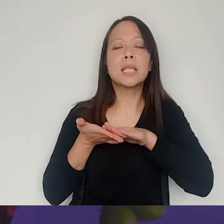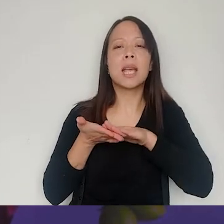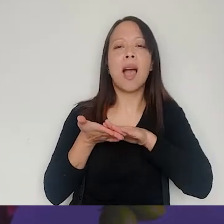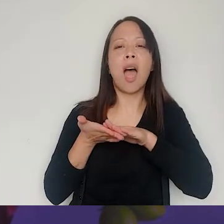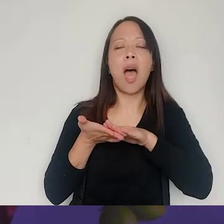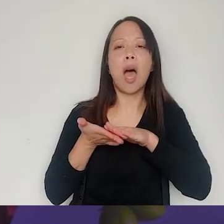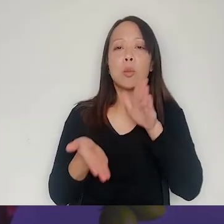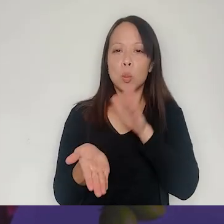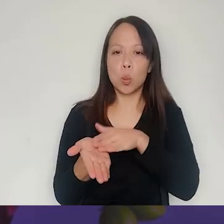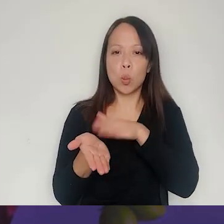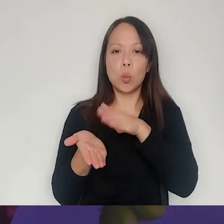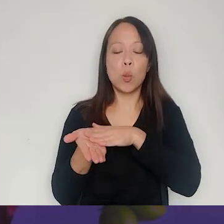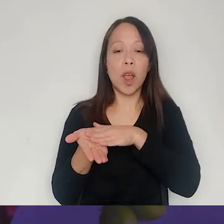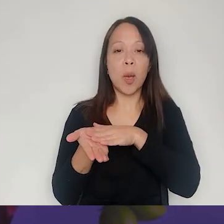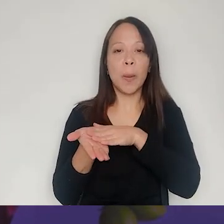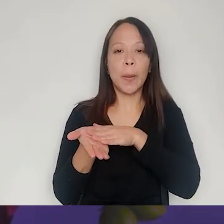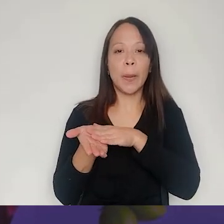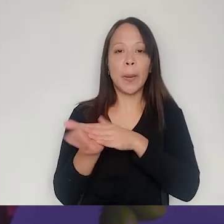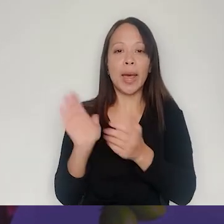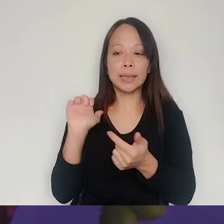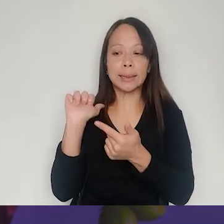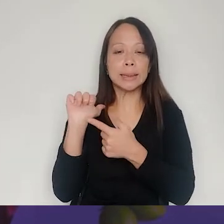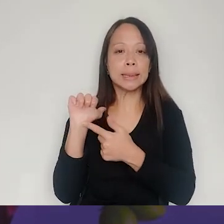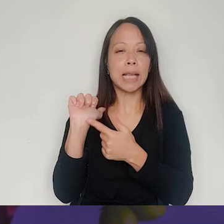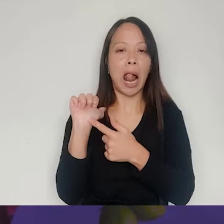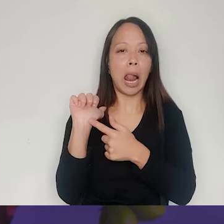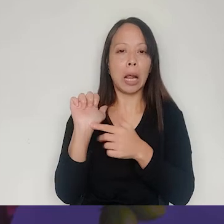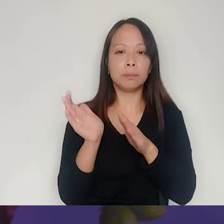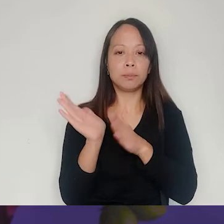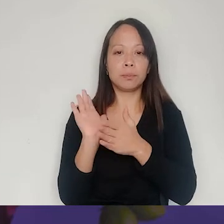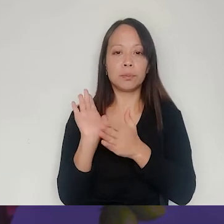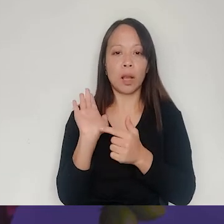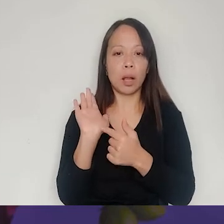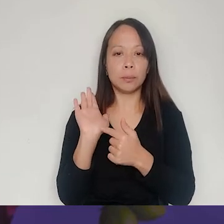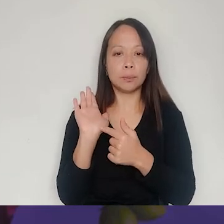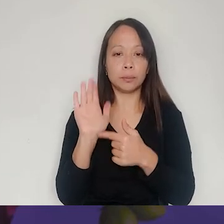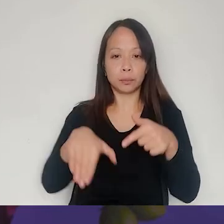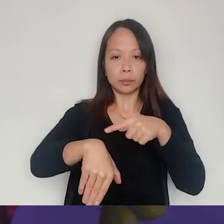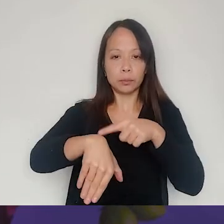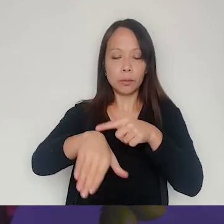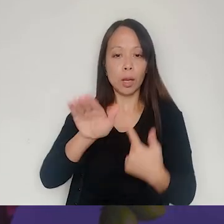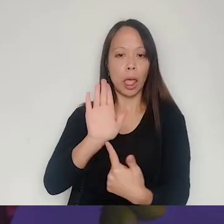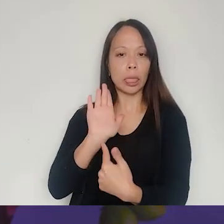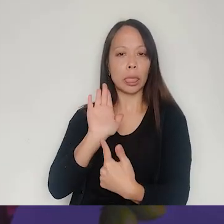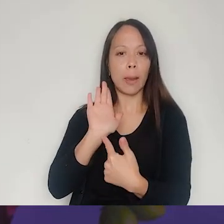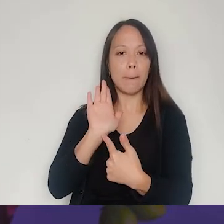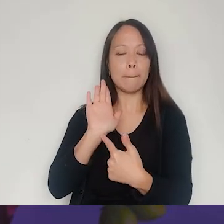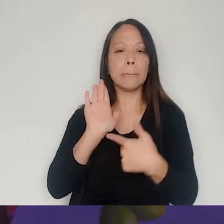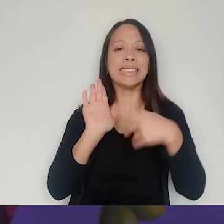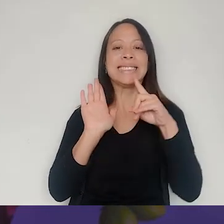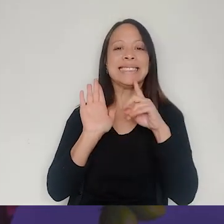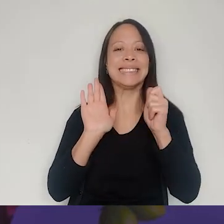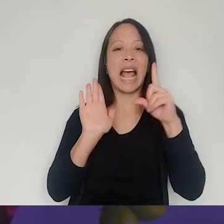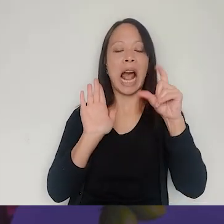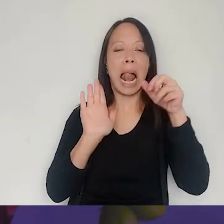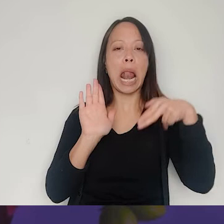¿no?, de screening neonatal, que creo que vos en muchos casos llamáis tamizaje, ampliada, porque lo que nos sucede en España es como una